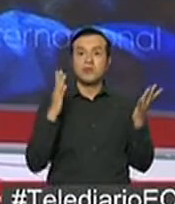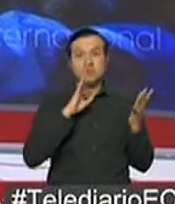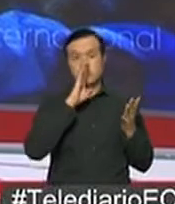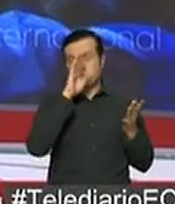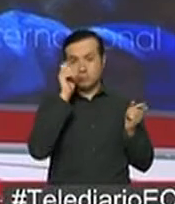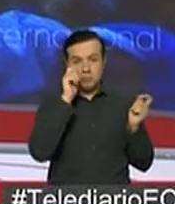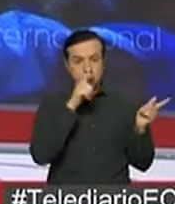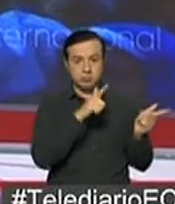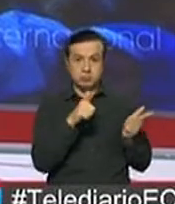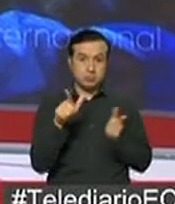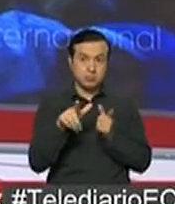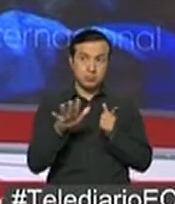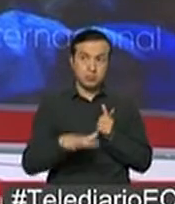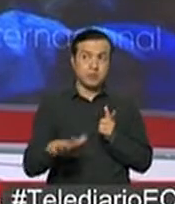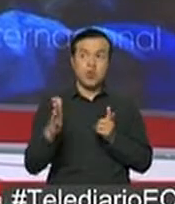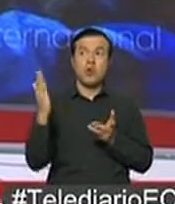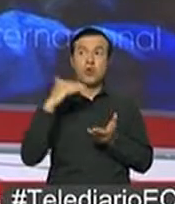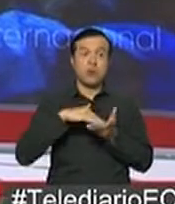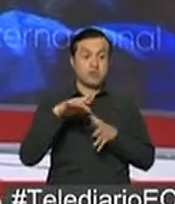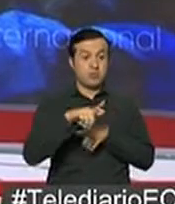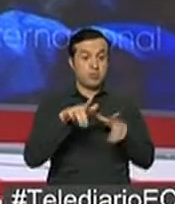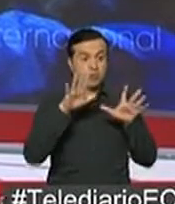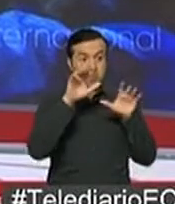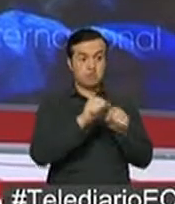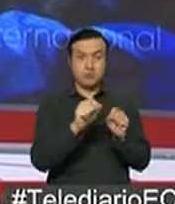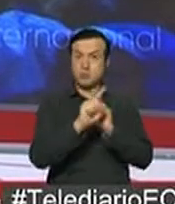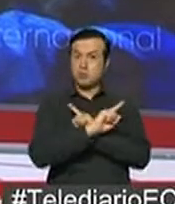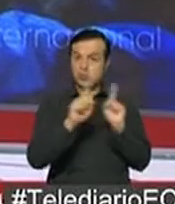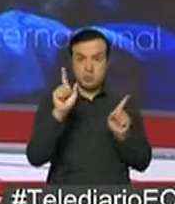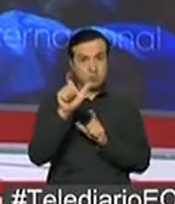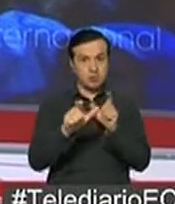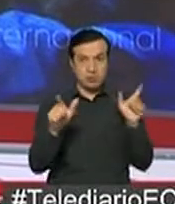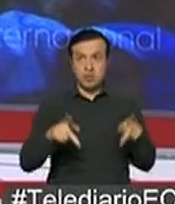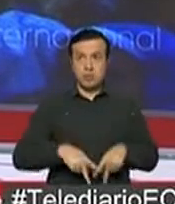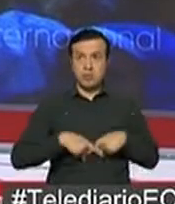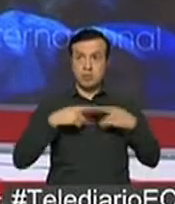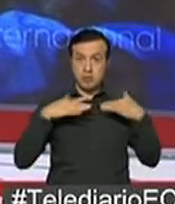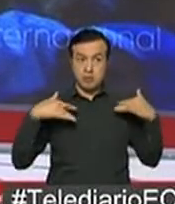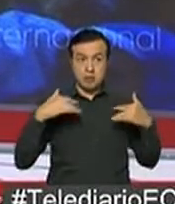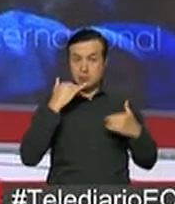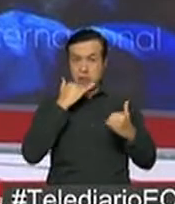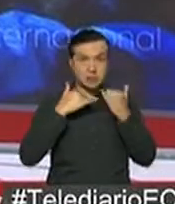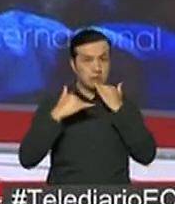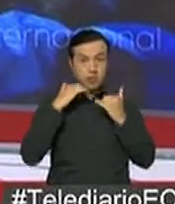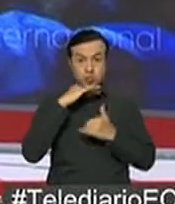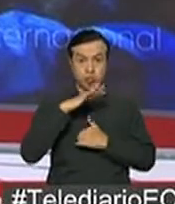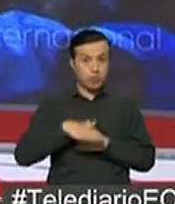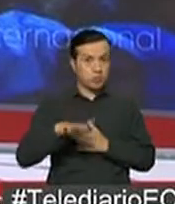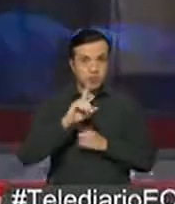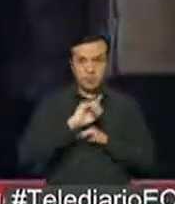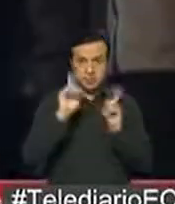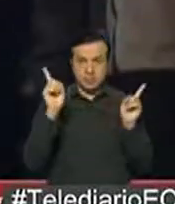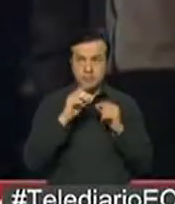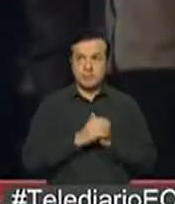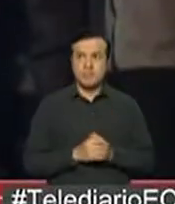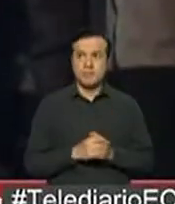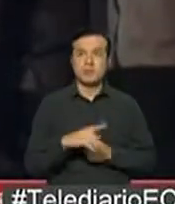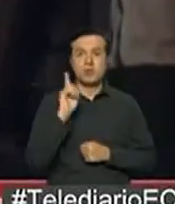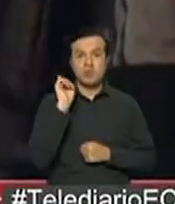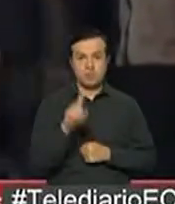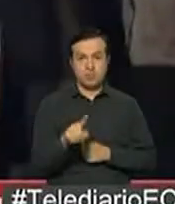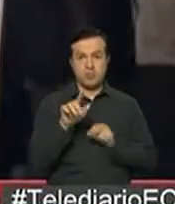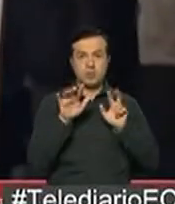vigilancia para que no vuelva a ser ocupado y estas personas no vivan en condiciones insalubres un total de